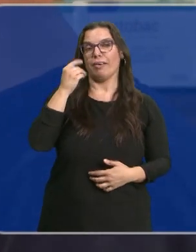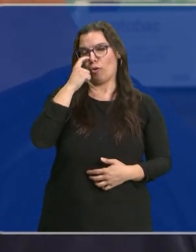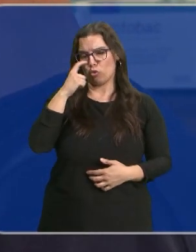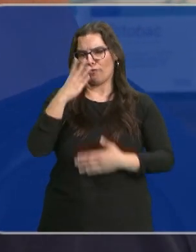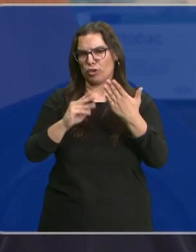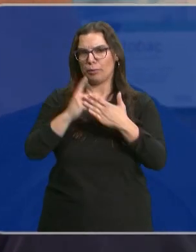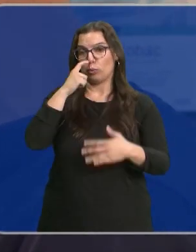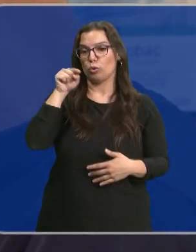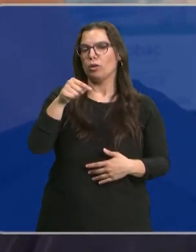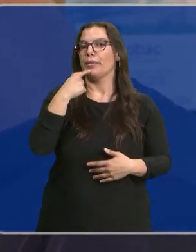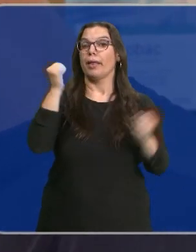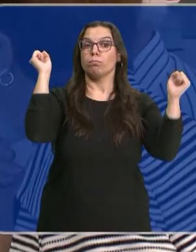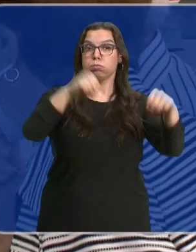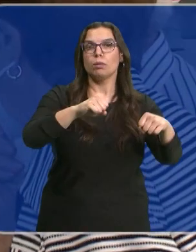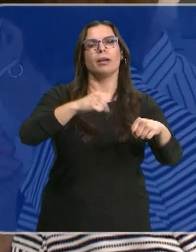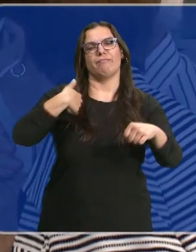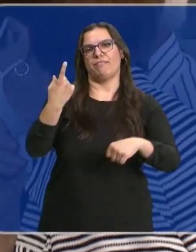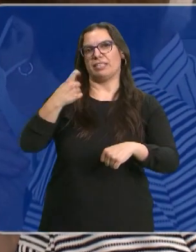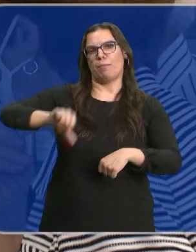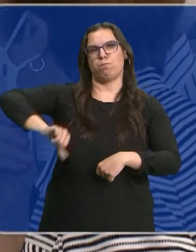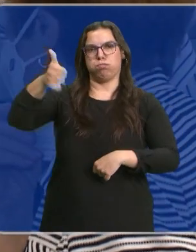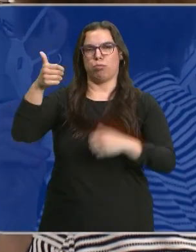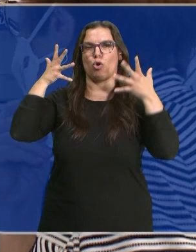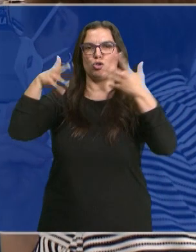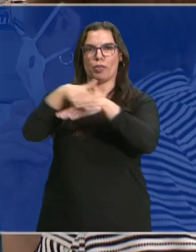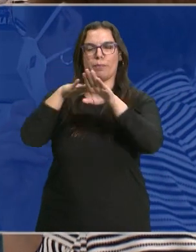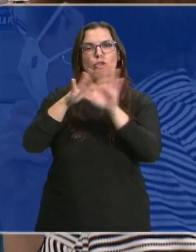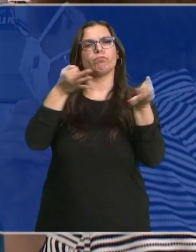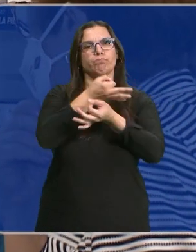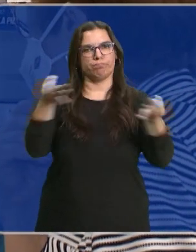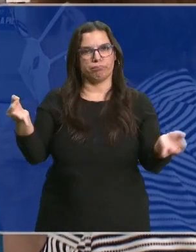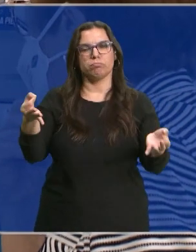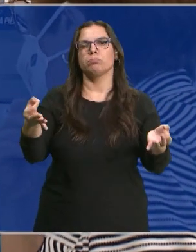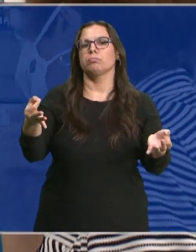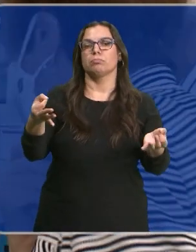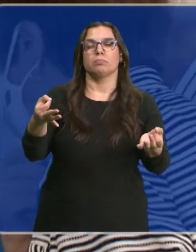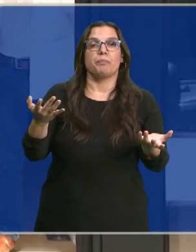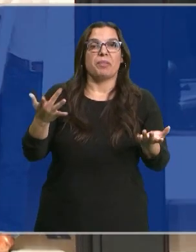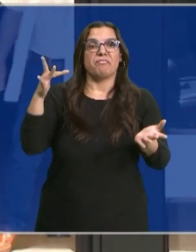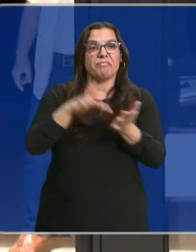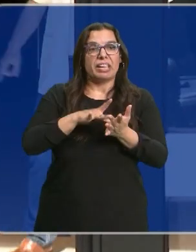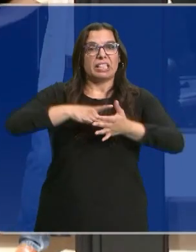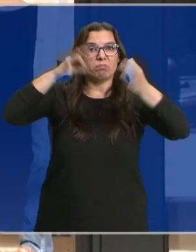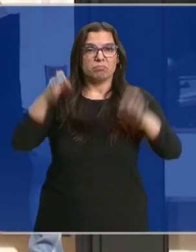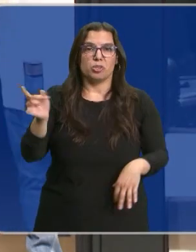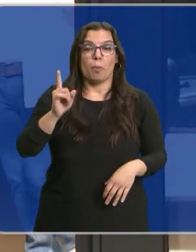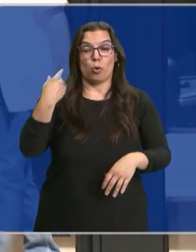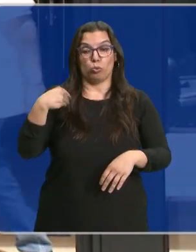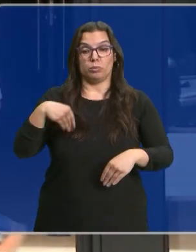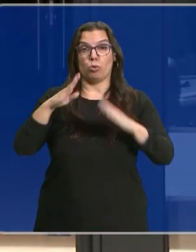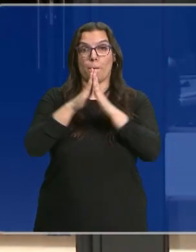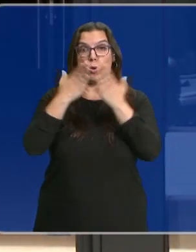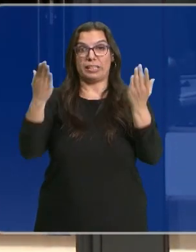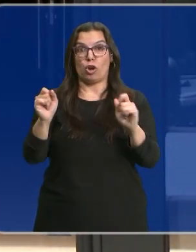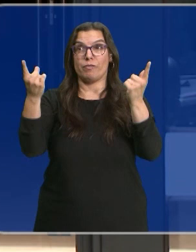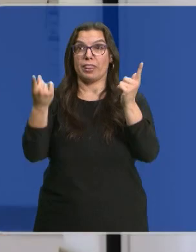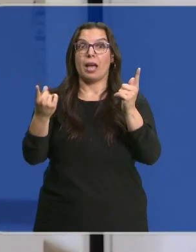ya solo quedaba que se diera luz verde en este Consejo de Ministros. Y efectivamente, no se ha concretado una fecha, pero ha dicho que en cuanto se publique